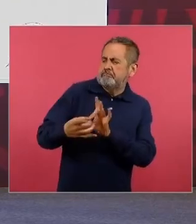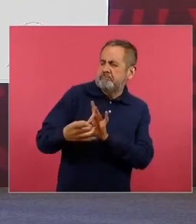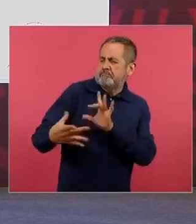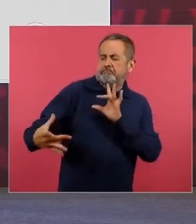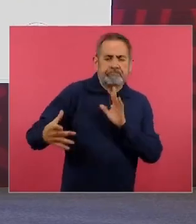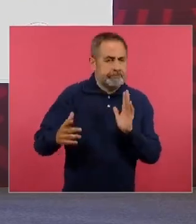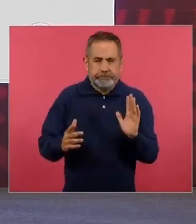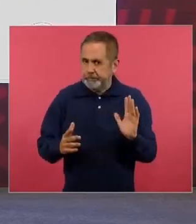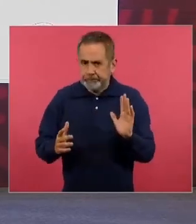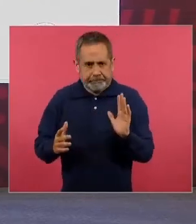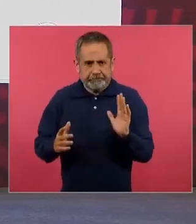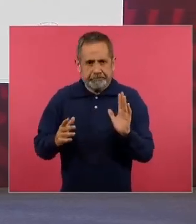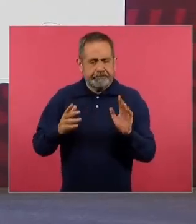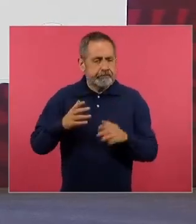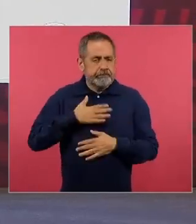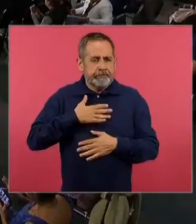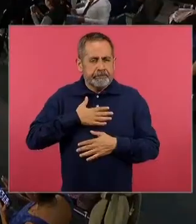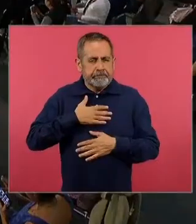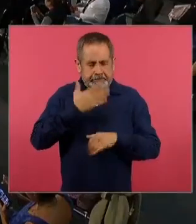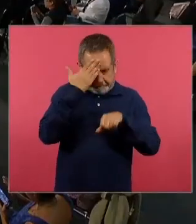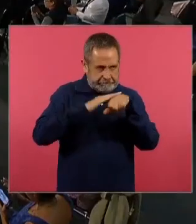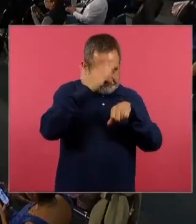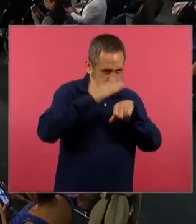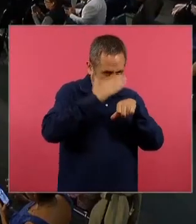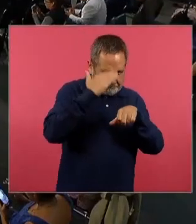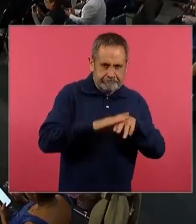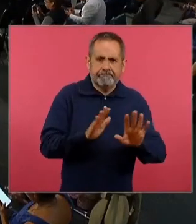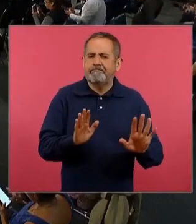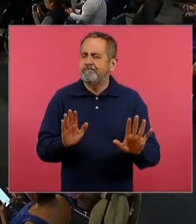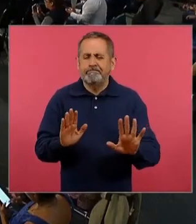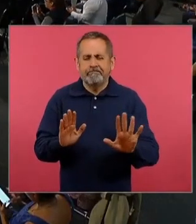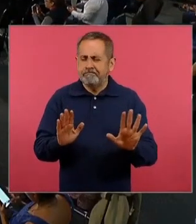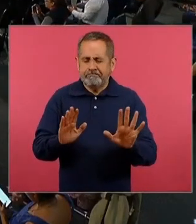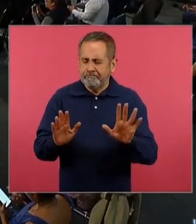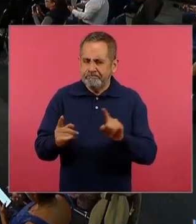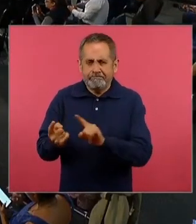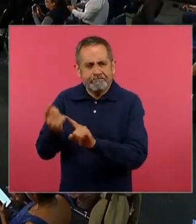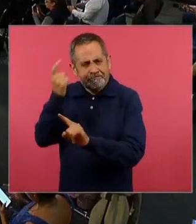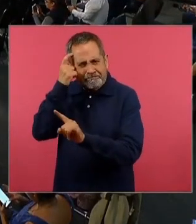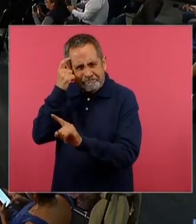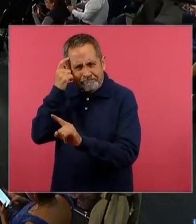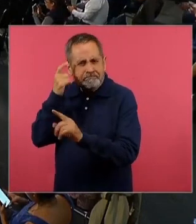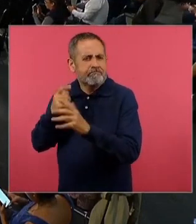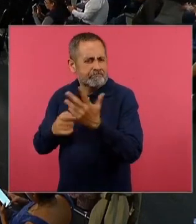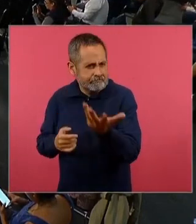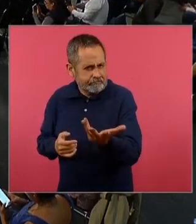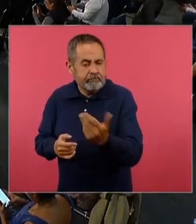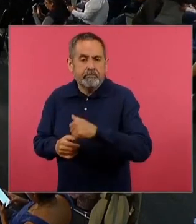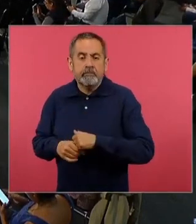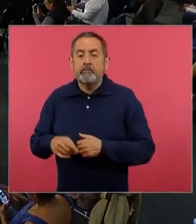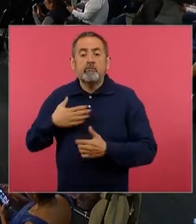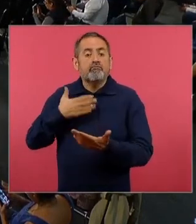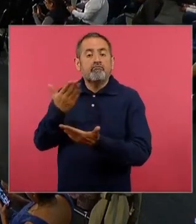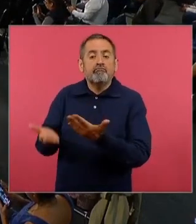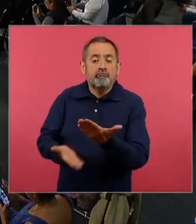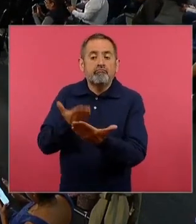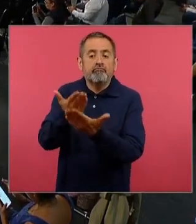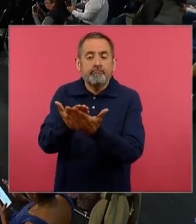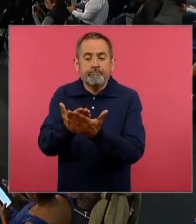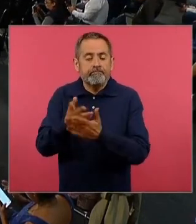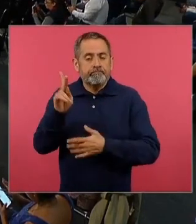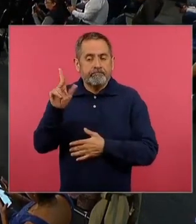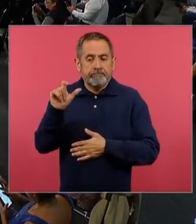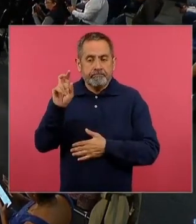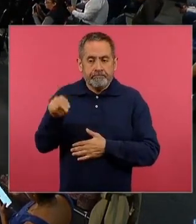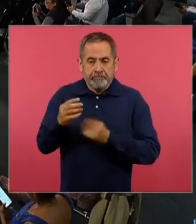y un conocimiento memorístico. Tenemos la propuesta y se construye un plan de